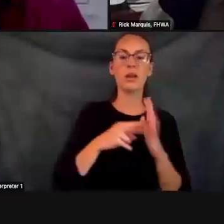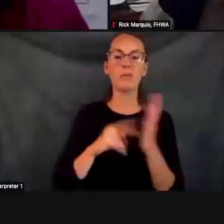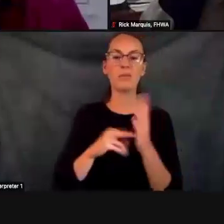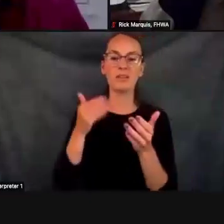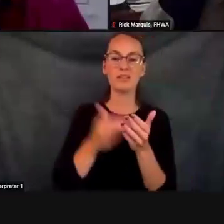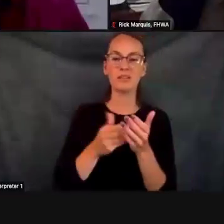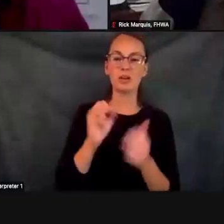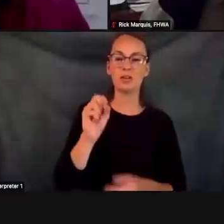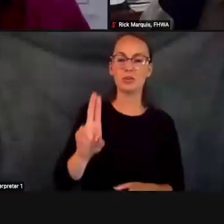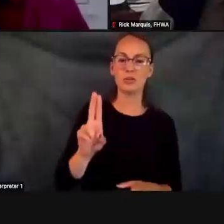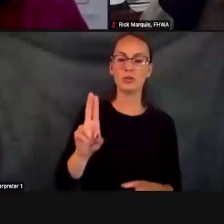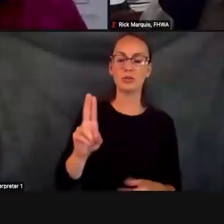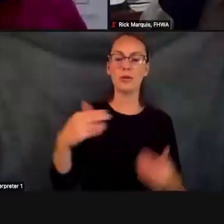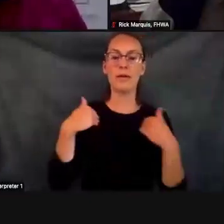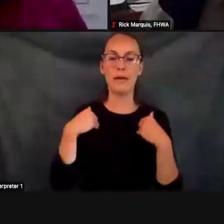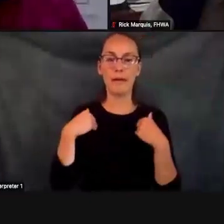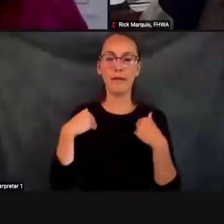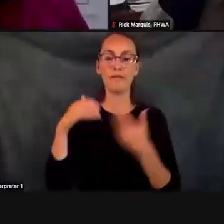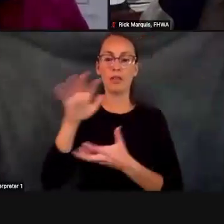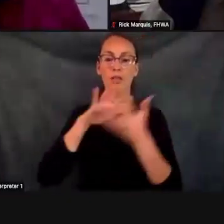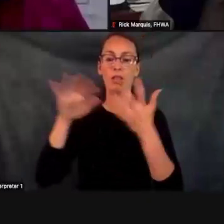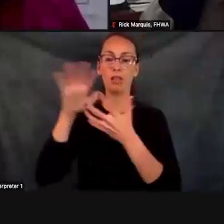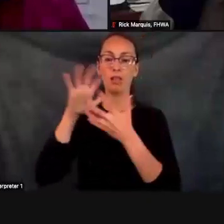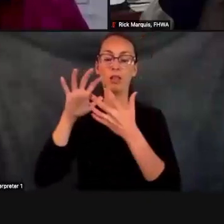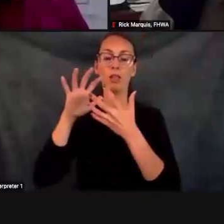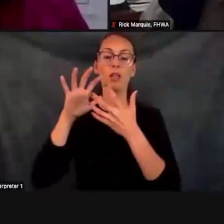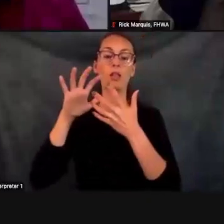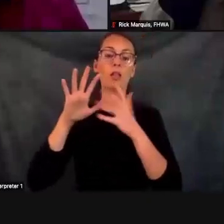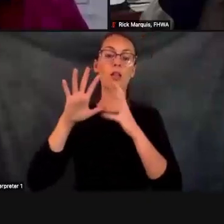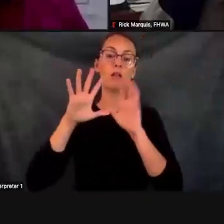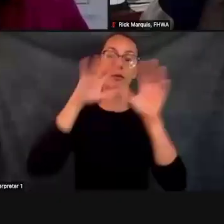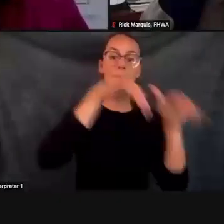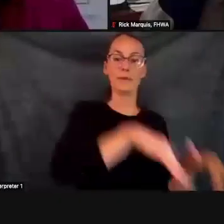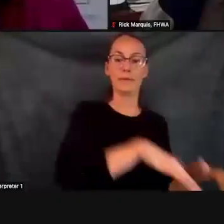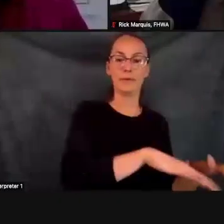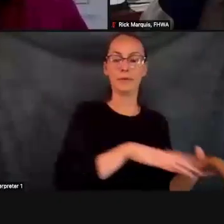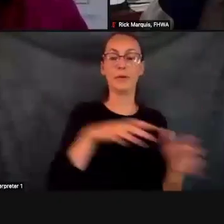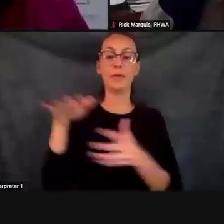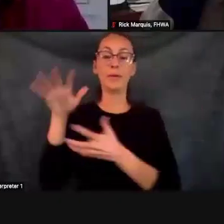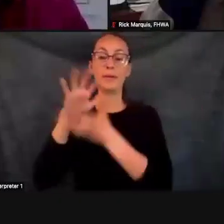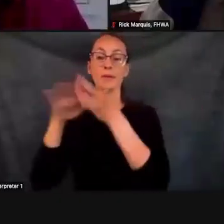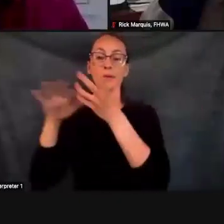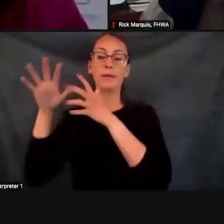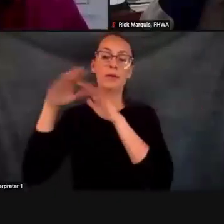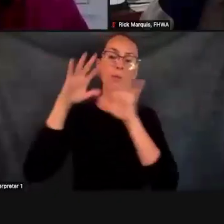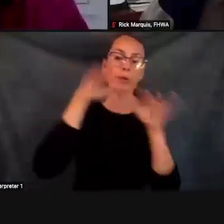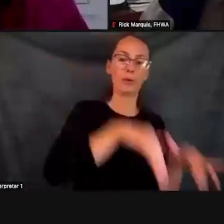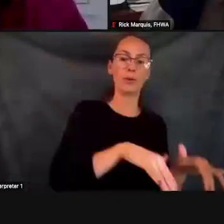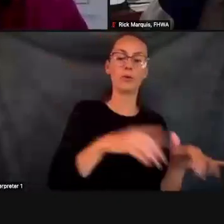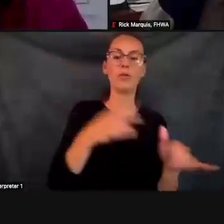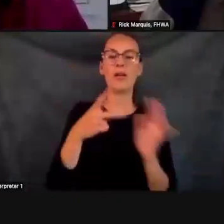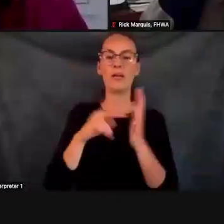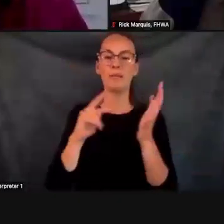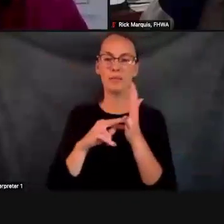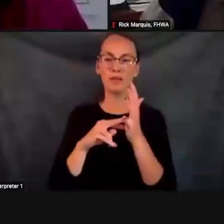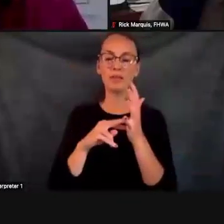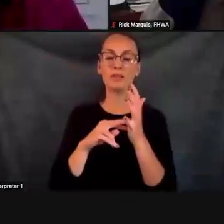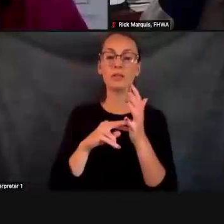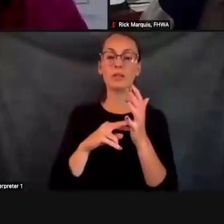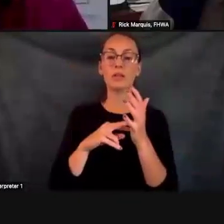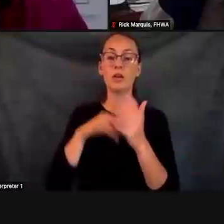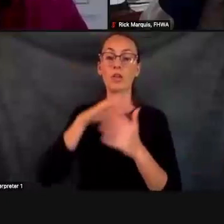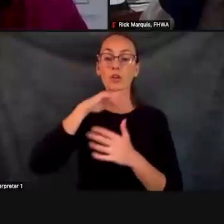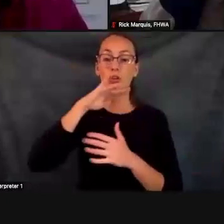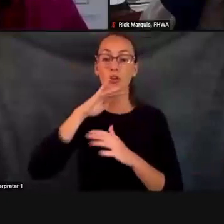los vientos pueden entrar al área sur. Y eso puede tener